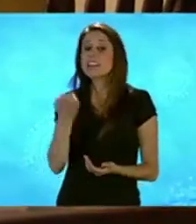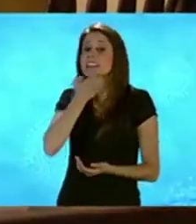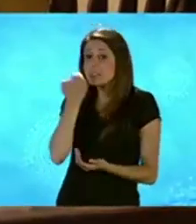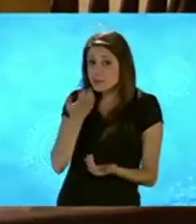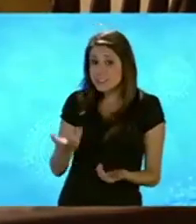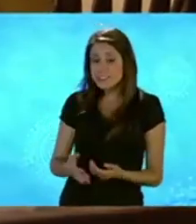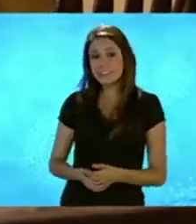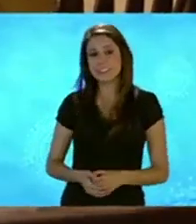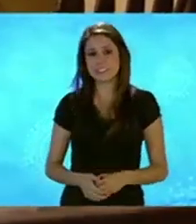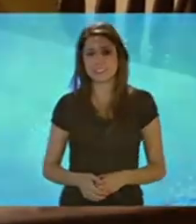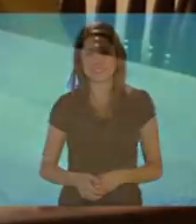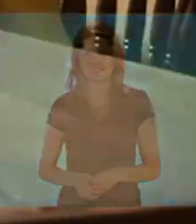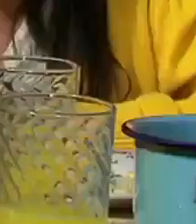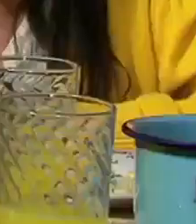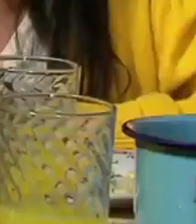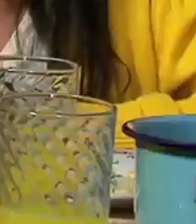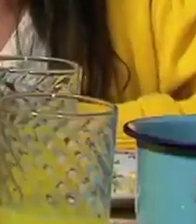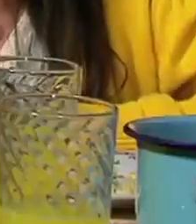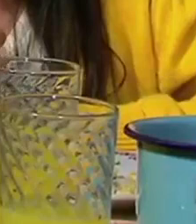escuela?